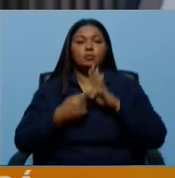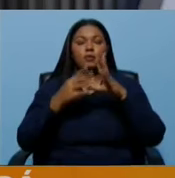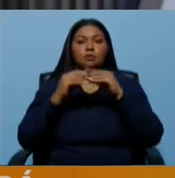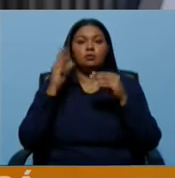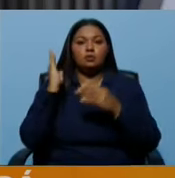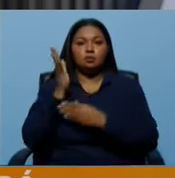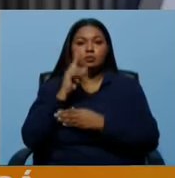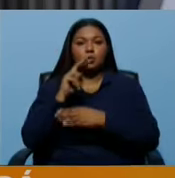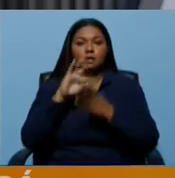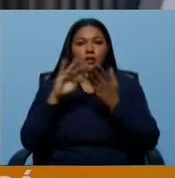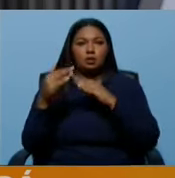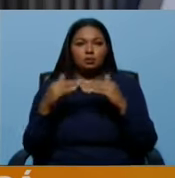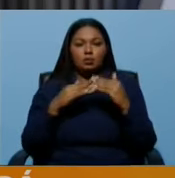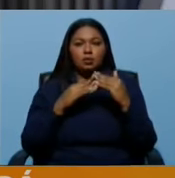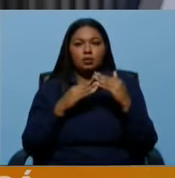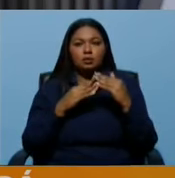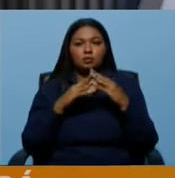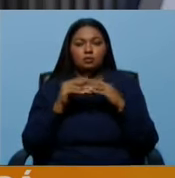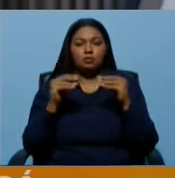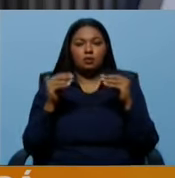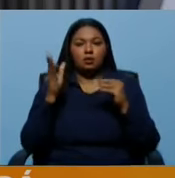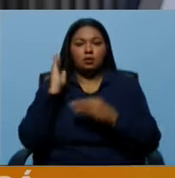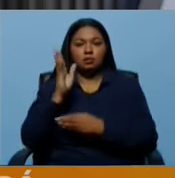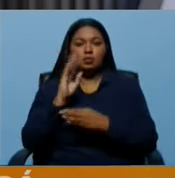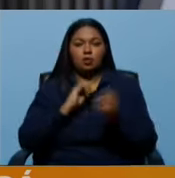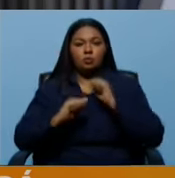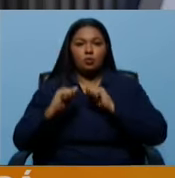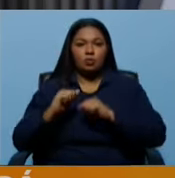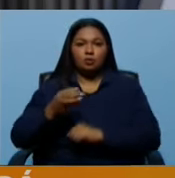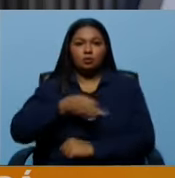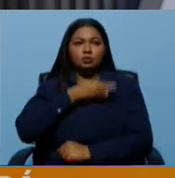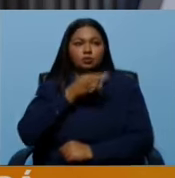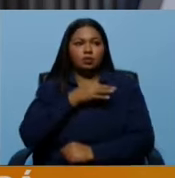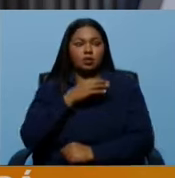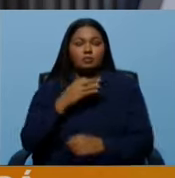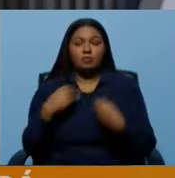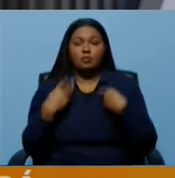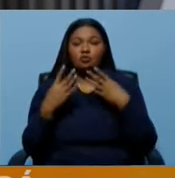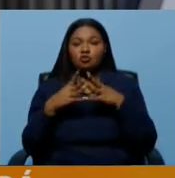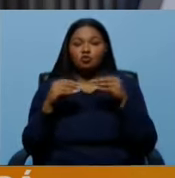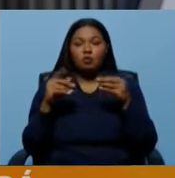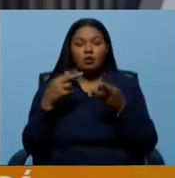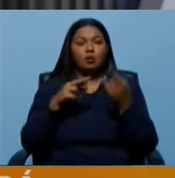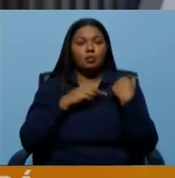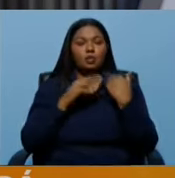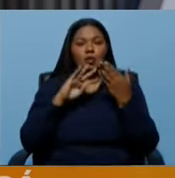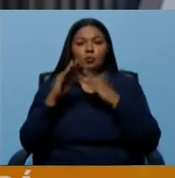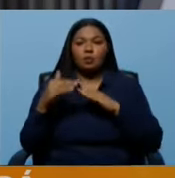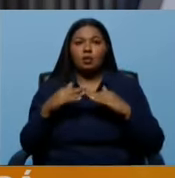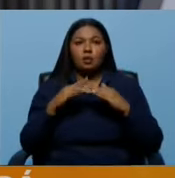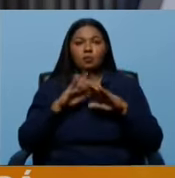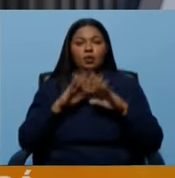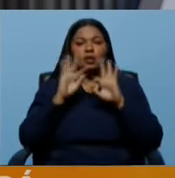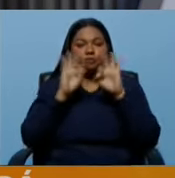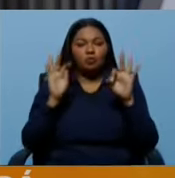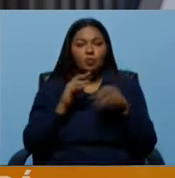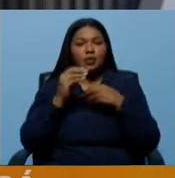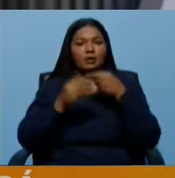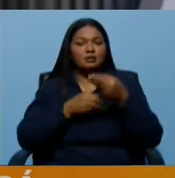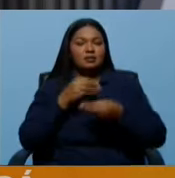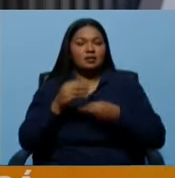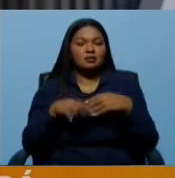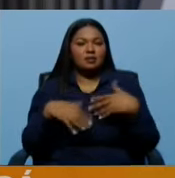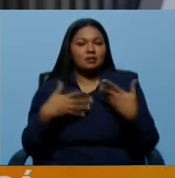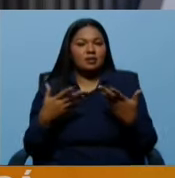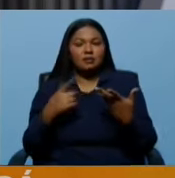de las comunidades, van a estar vivas todas las asambleas de los movimientos sociales, están vivos todo lo que corresponde a las comunas, porque el método que se plantea es que